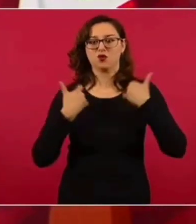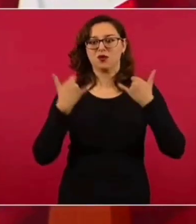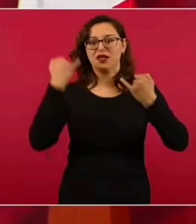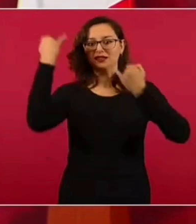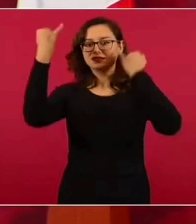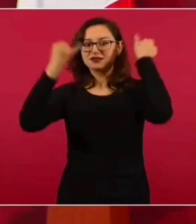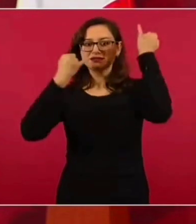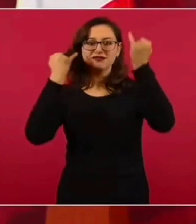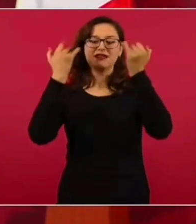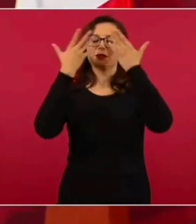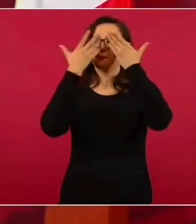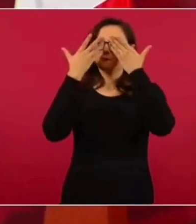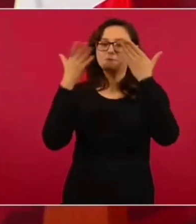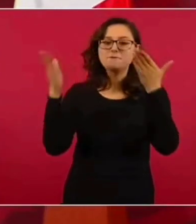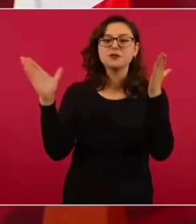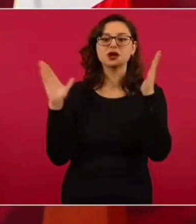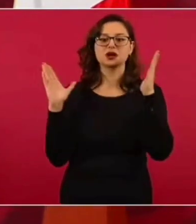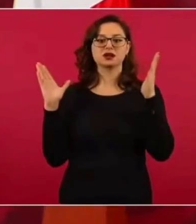joven.